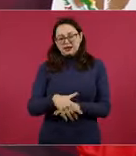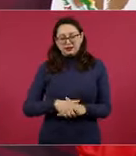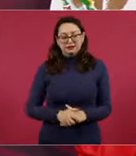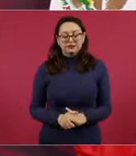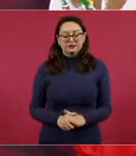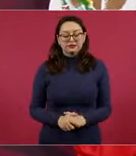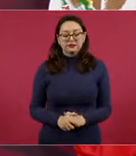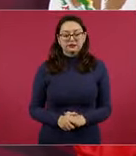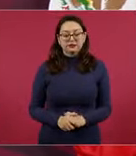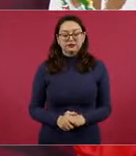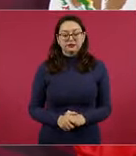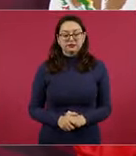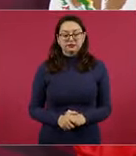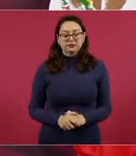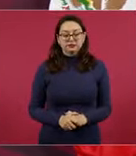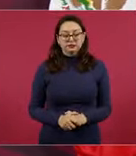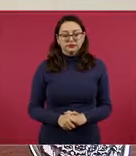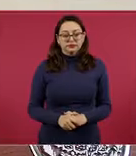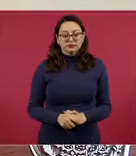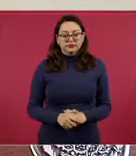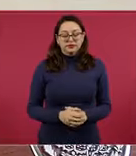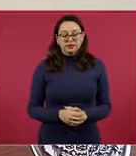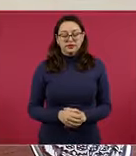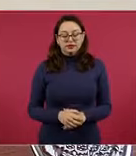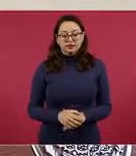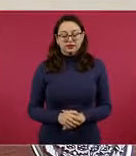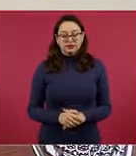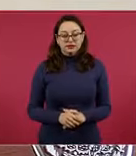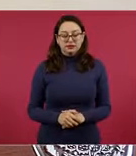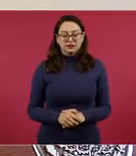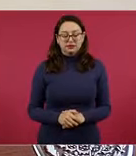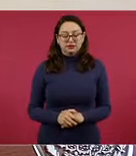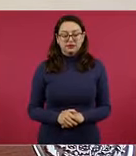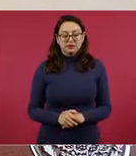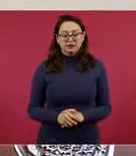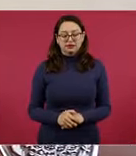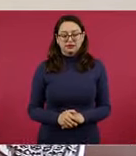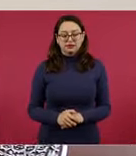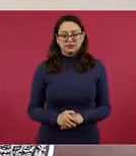El que descubre la tumba es el maestro